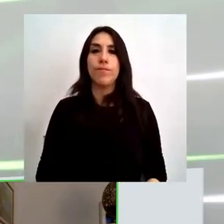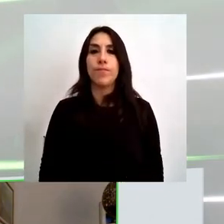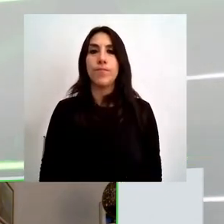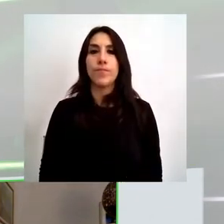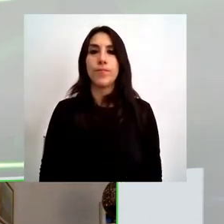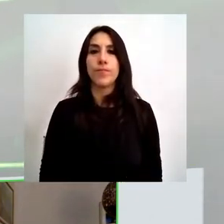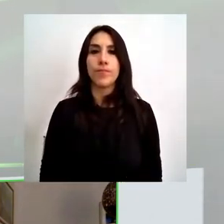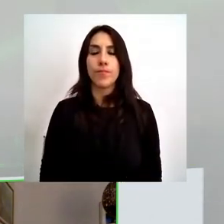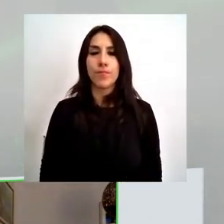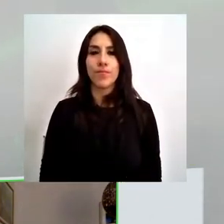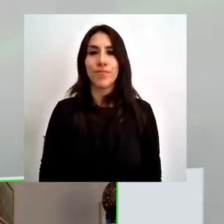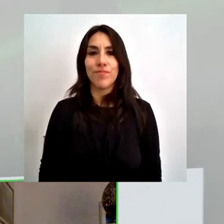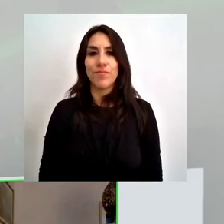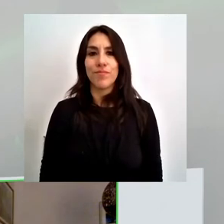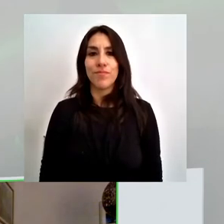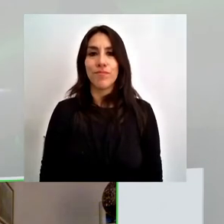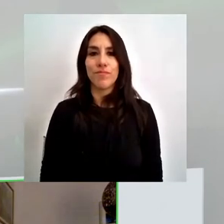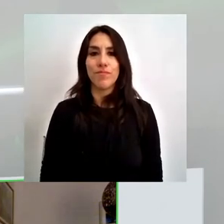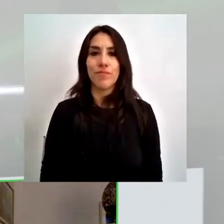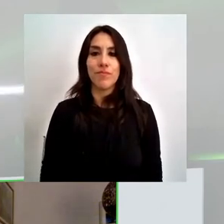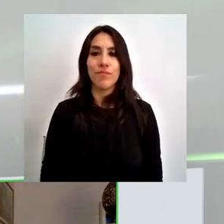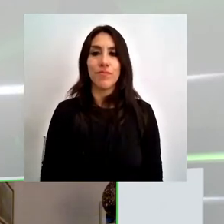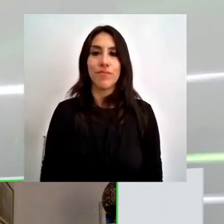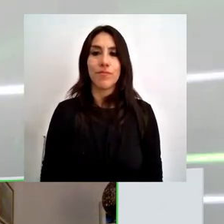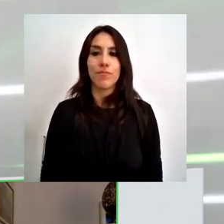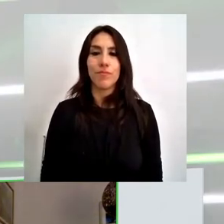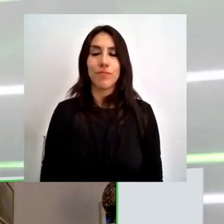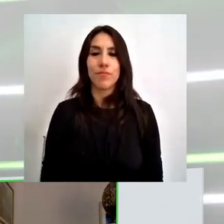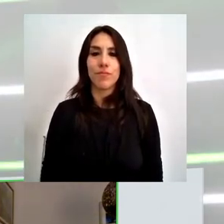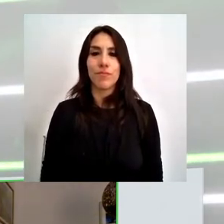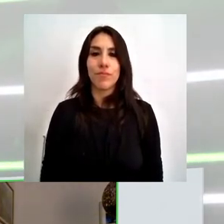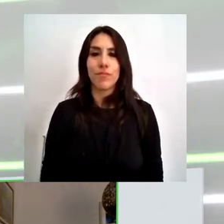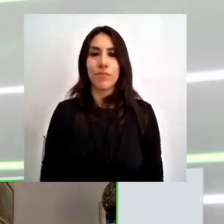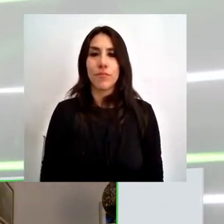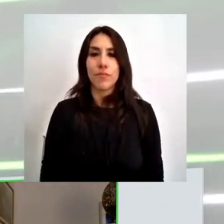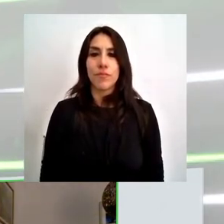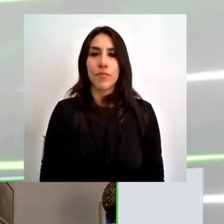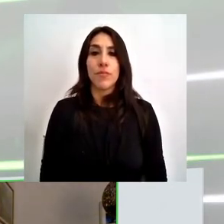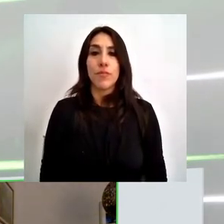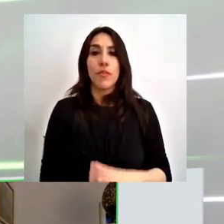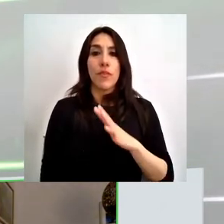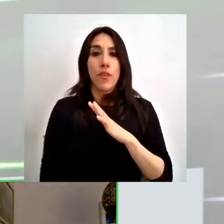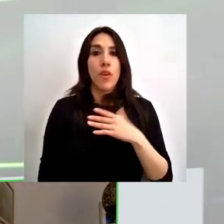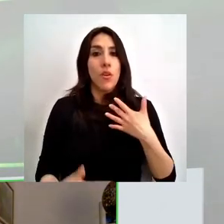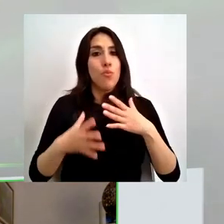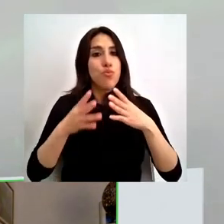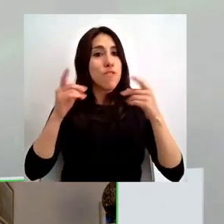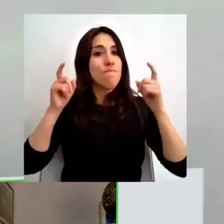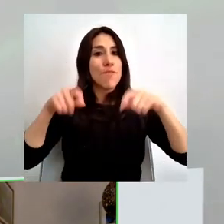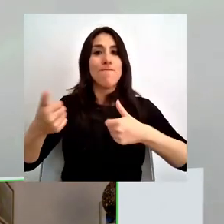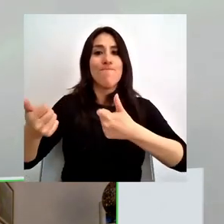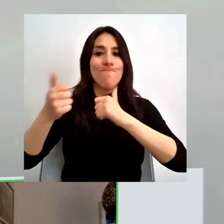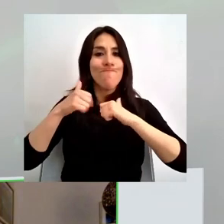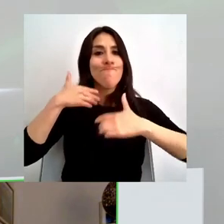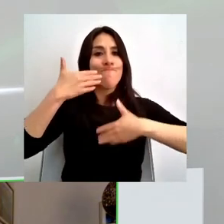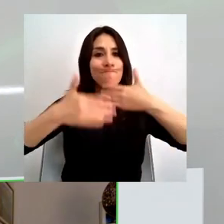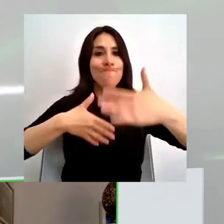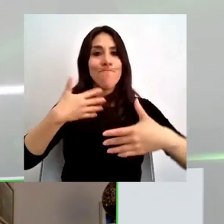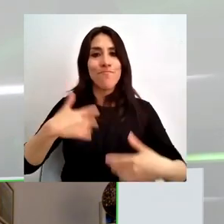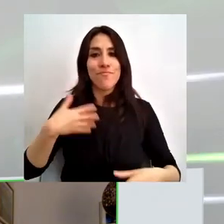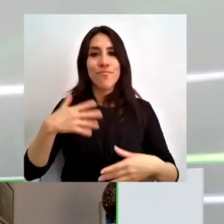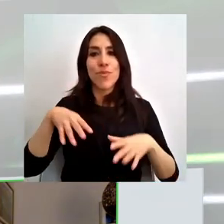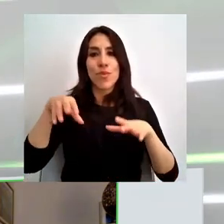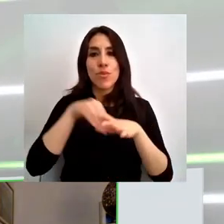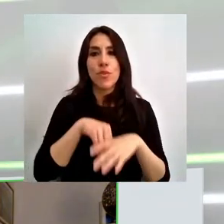realmente aún nos quedan muchos desafíos en los que seguir avanzando en la inclusión tu presentación se centra